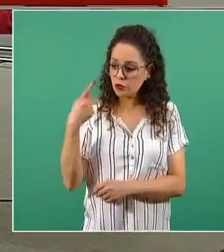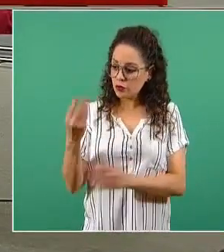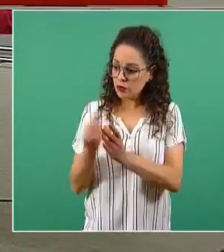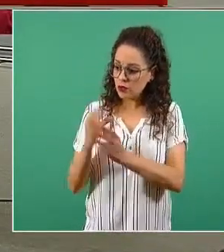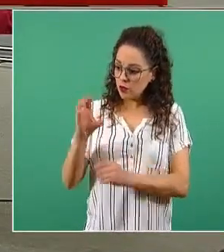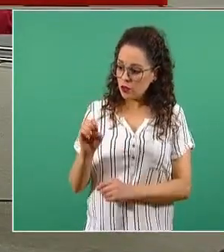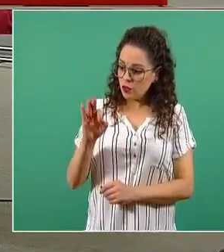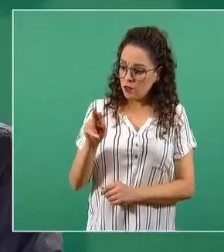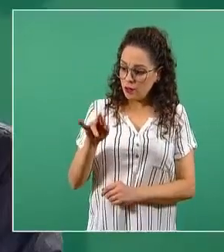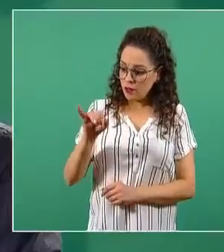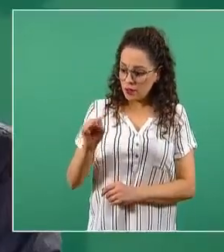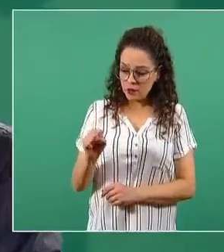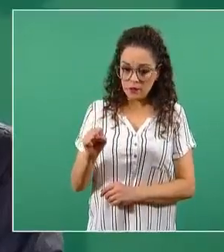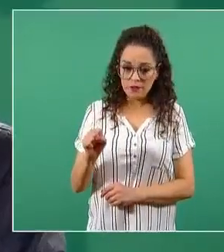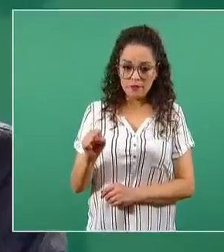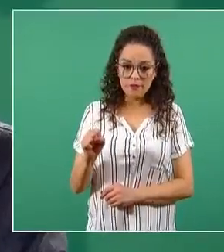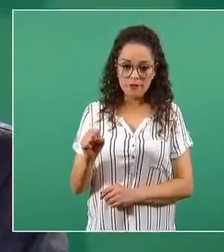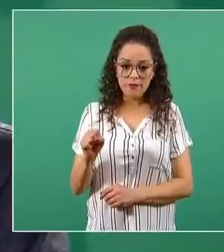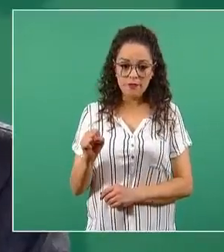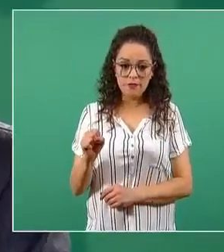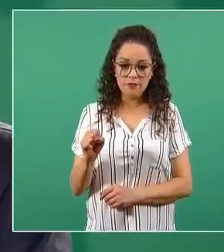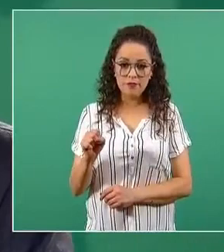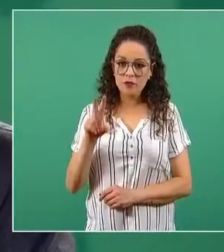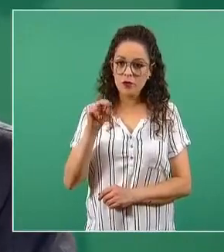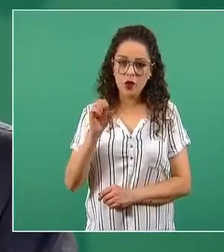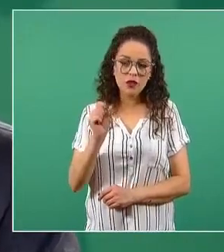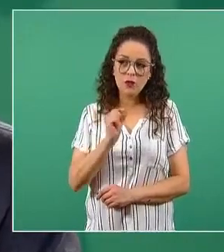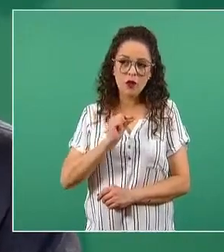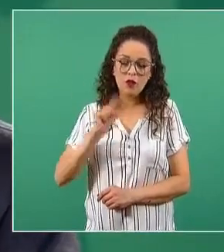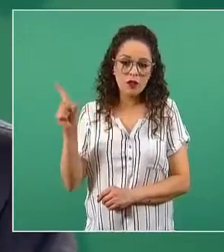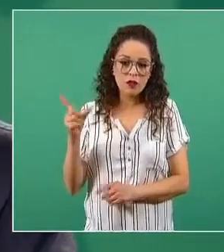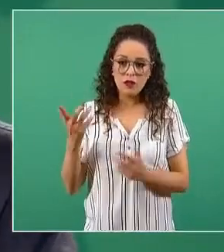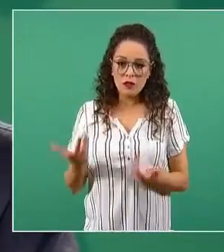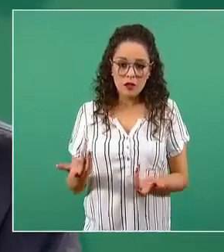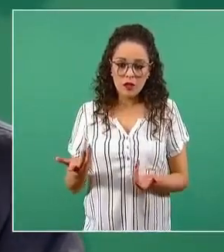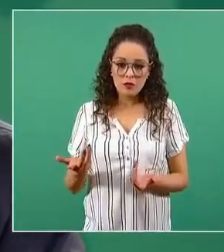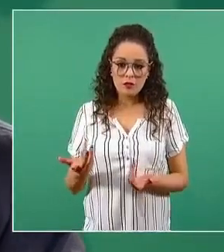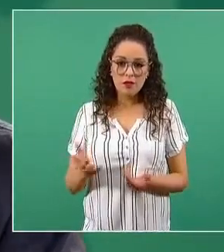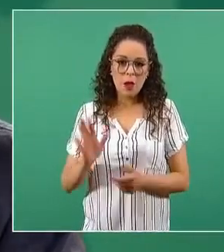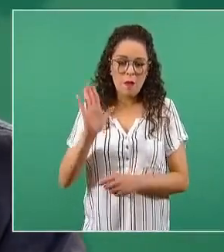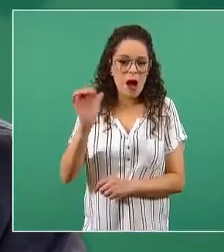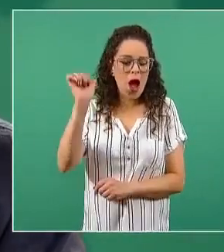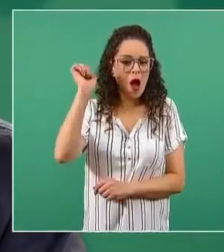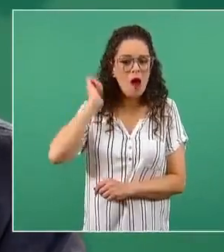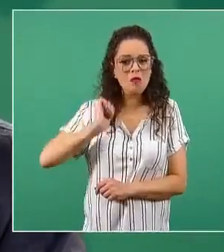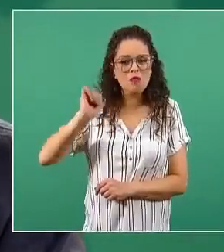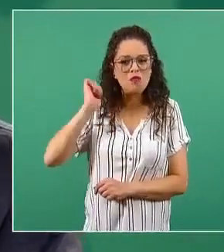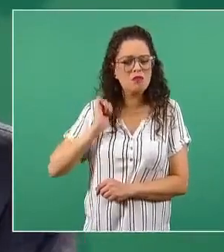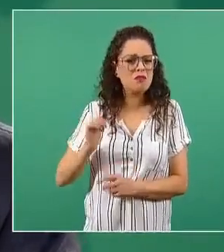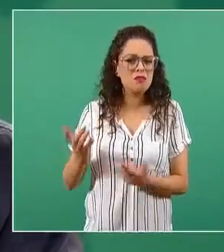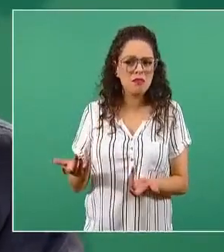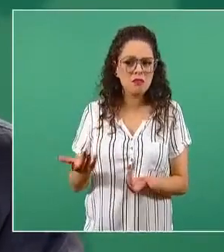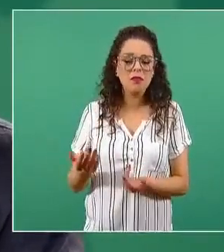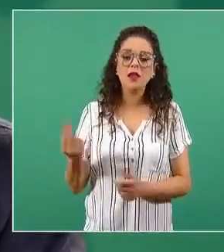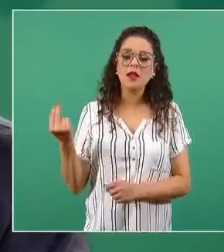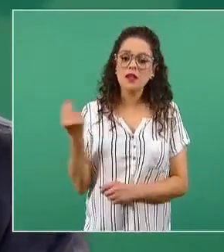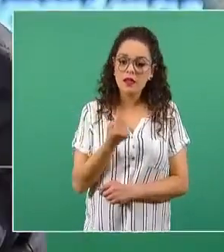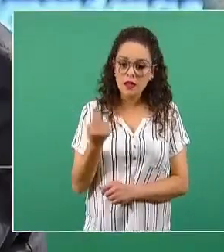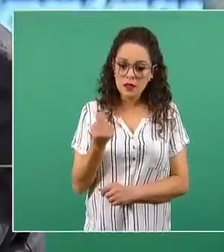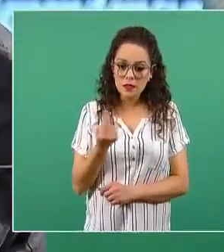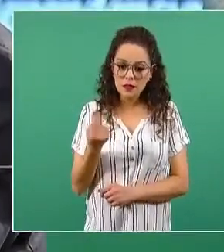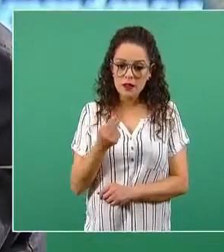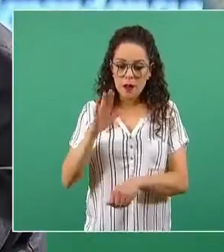COFEPRIS no solo era poco profesional y obsoleto, sino que en algunos casos tenía